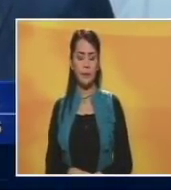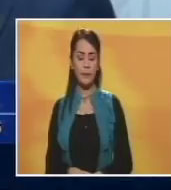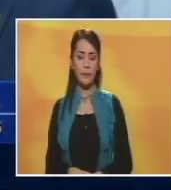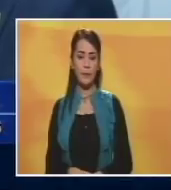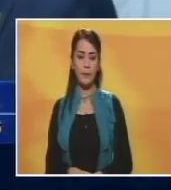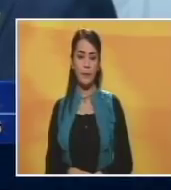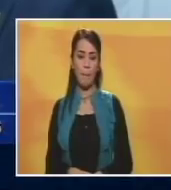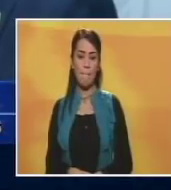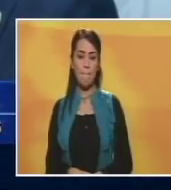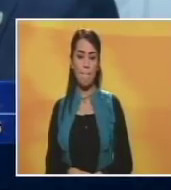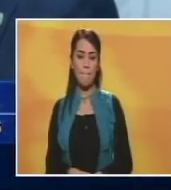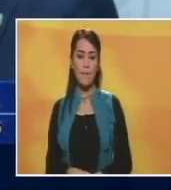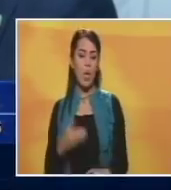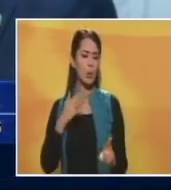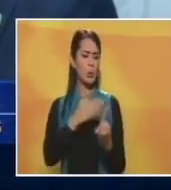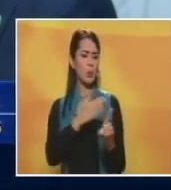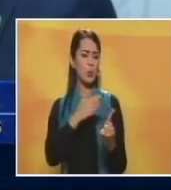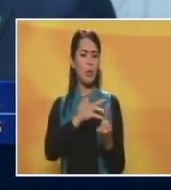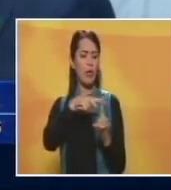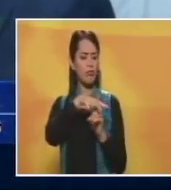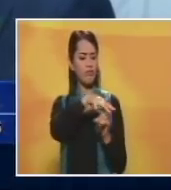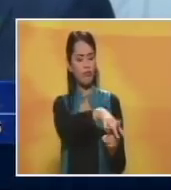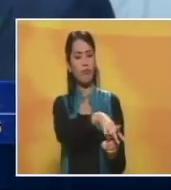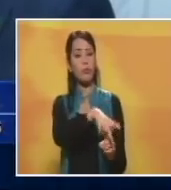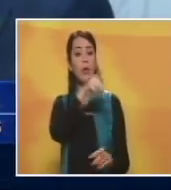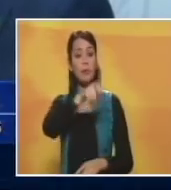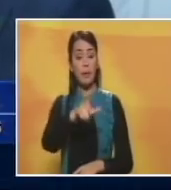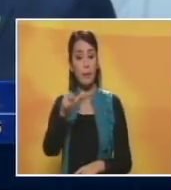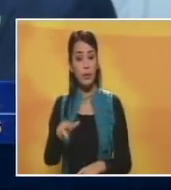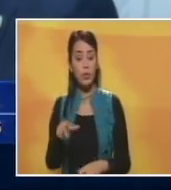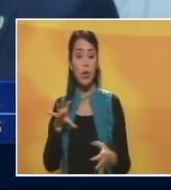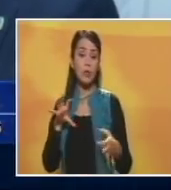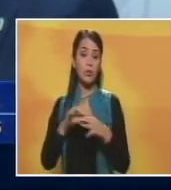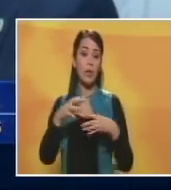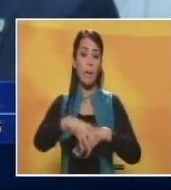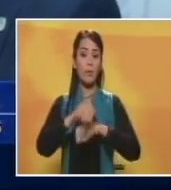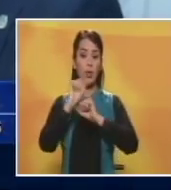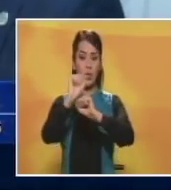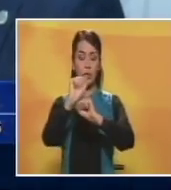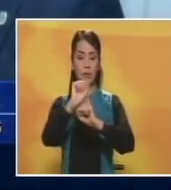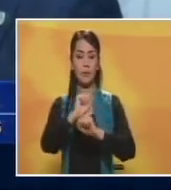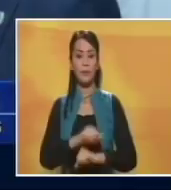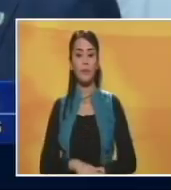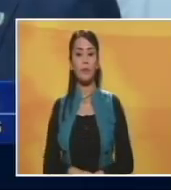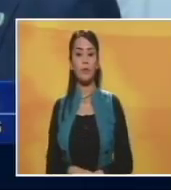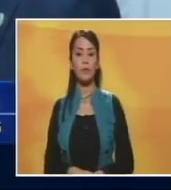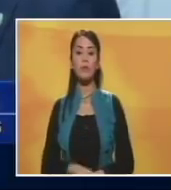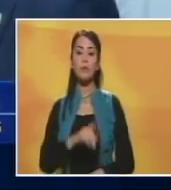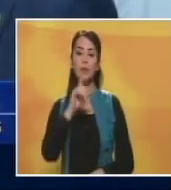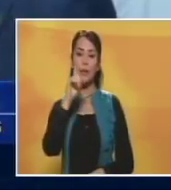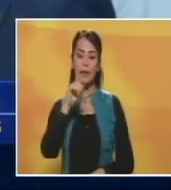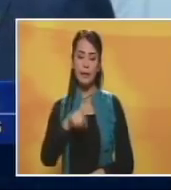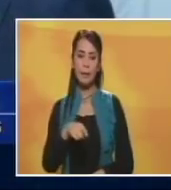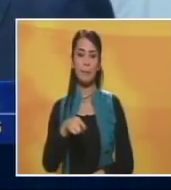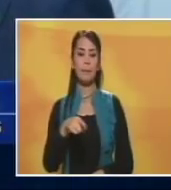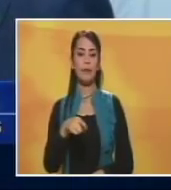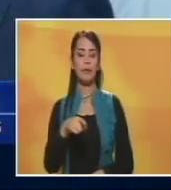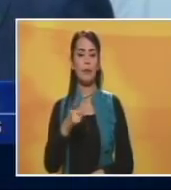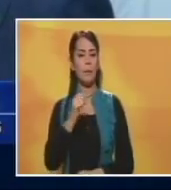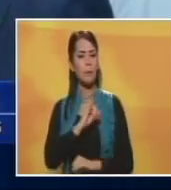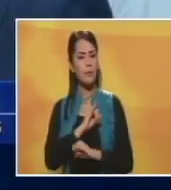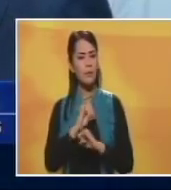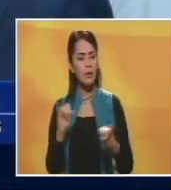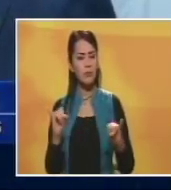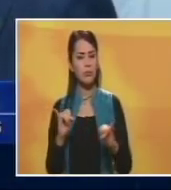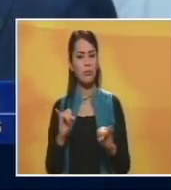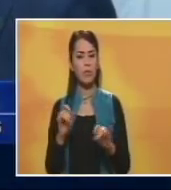intimidación y criminalización de las personas asociadas a las protestas. lo llama también para que desmantele